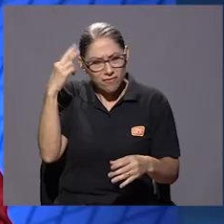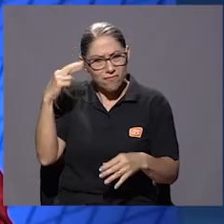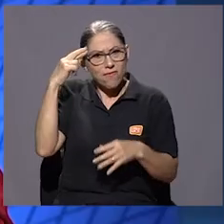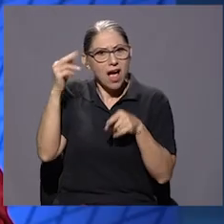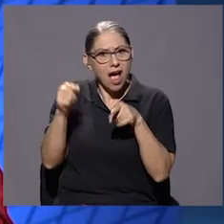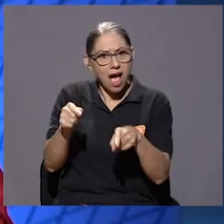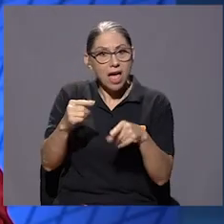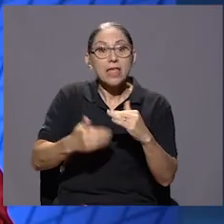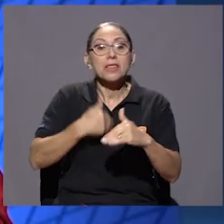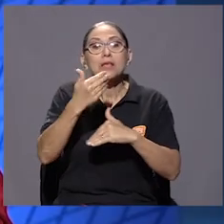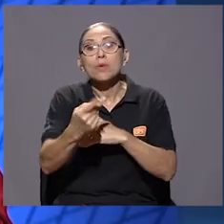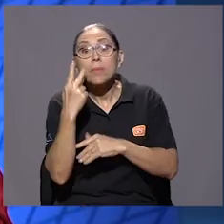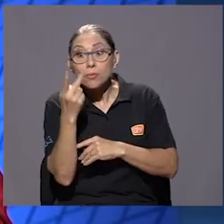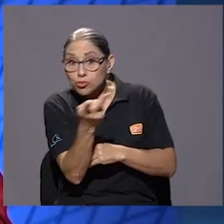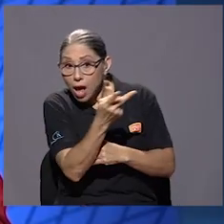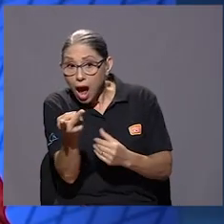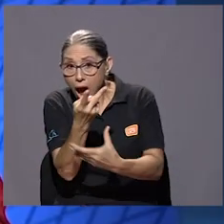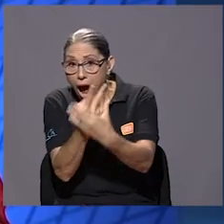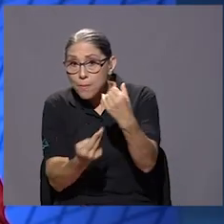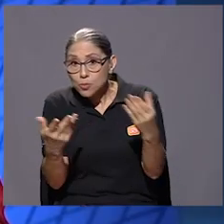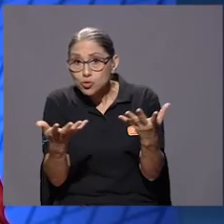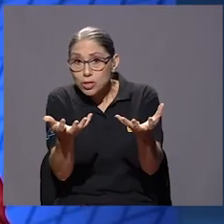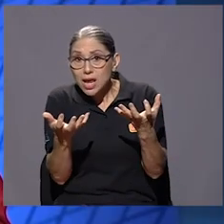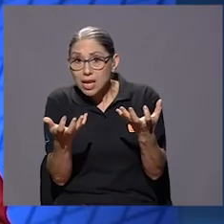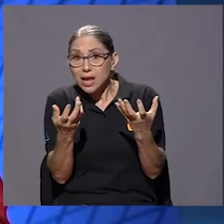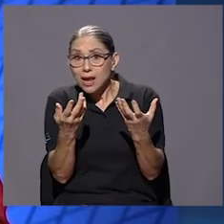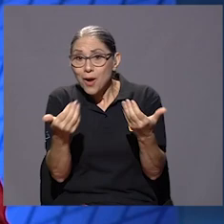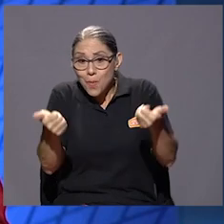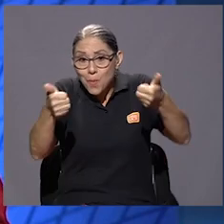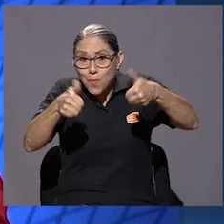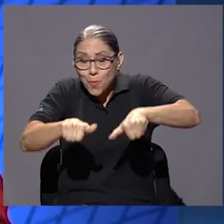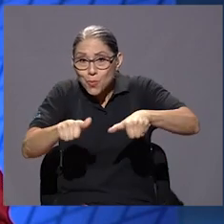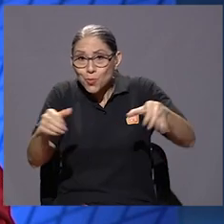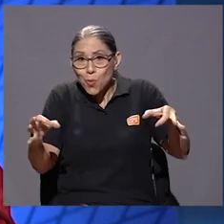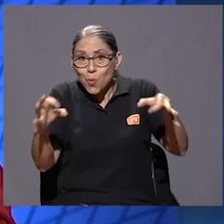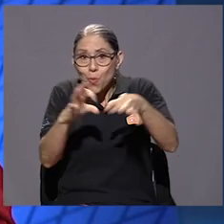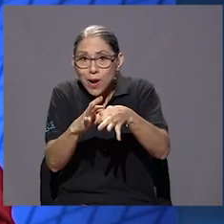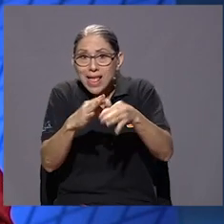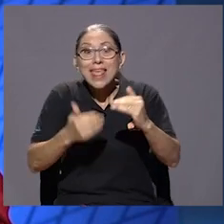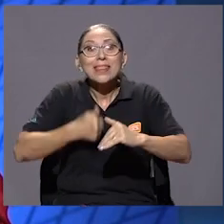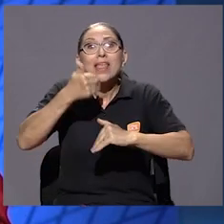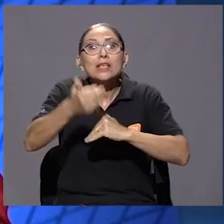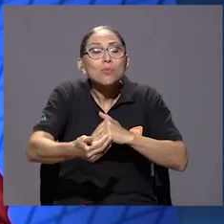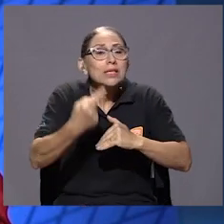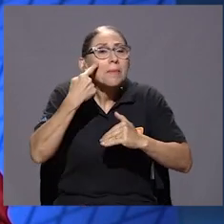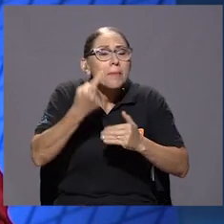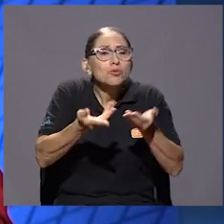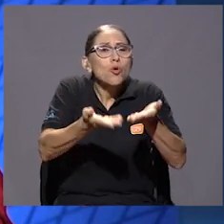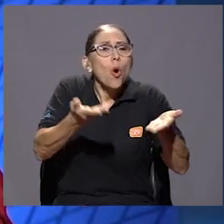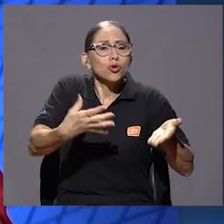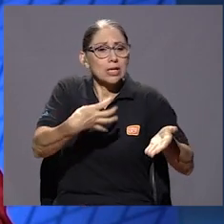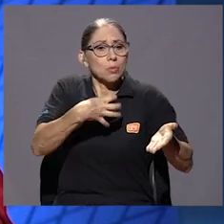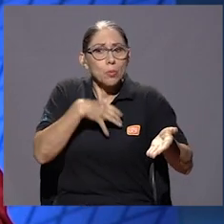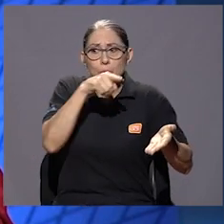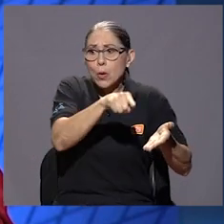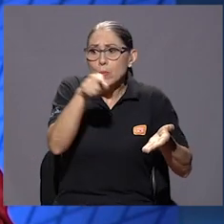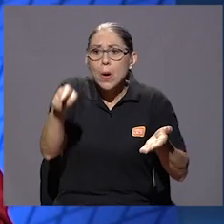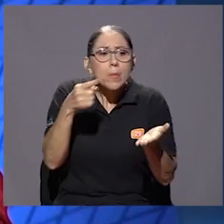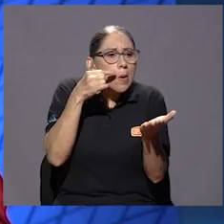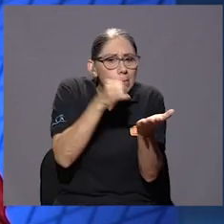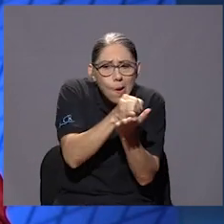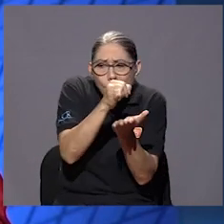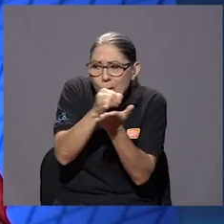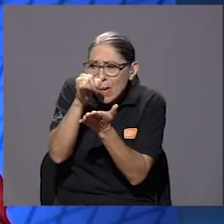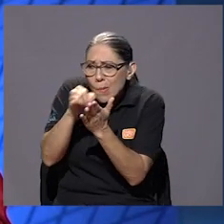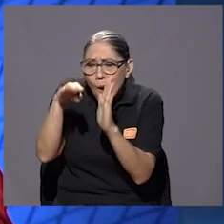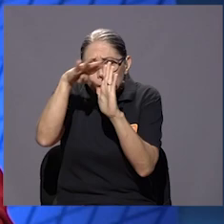acuerdo. Después definimos cuáles son los bienes, hacemos los estudios correspondientes,